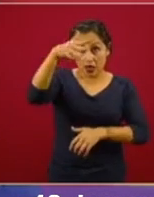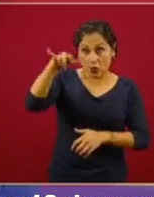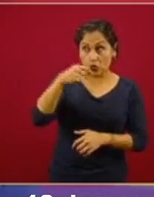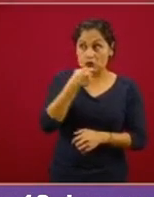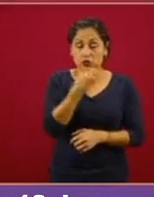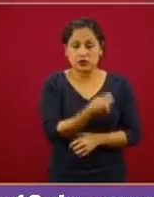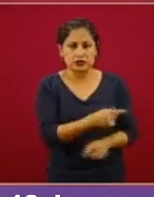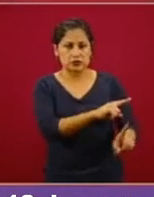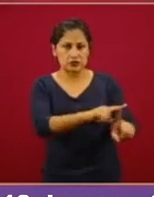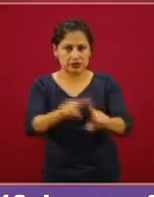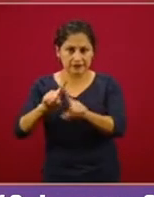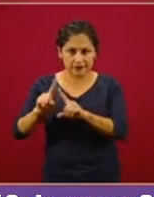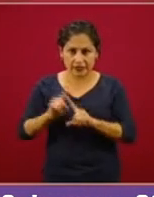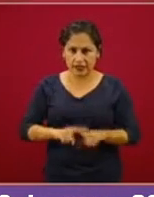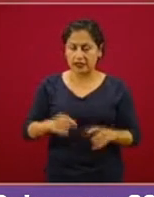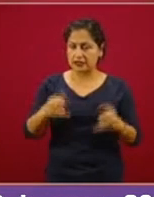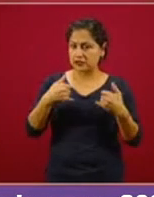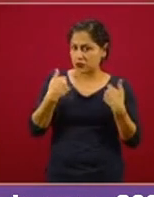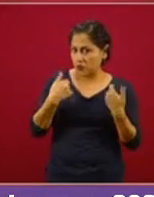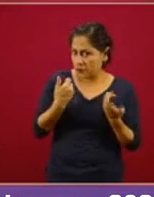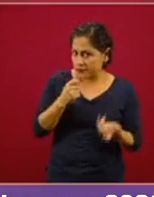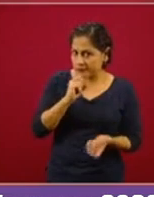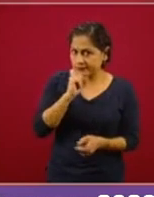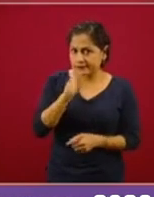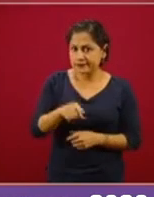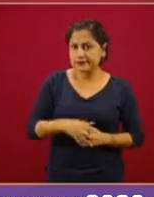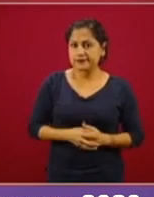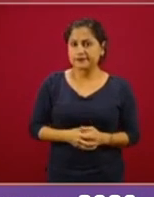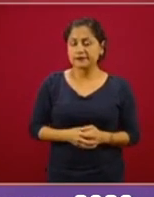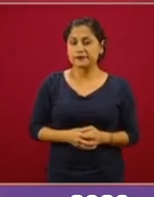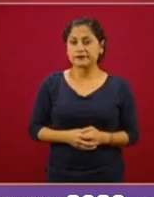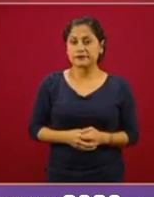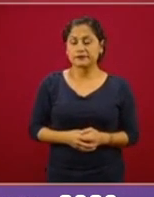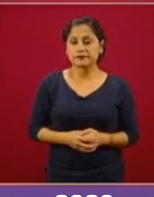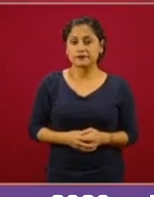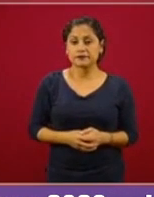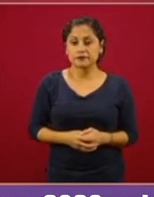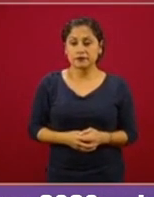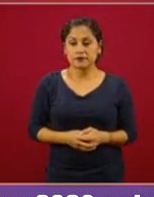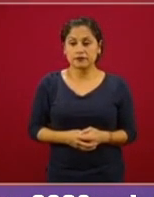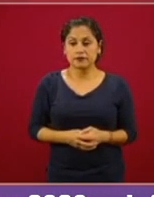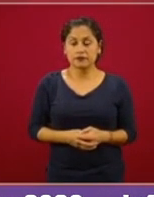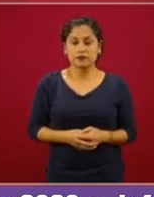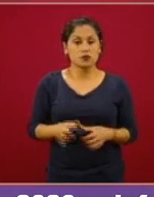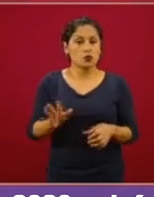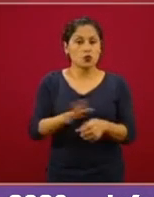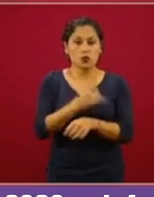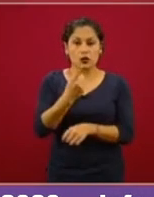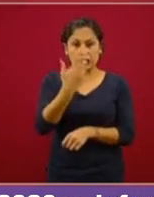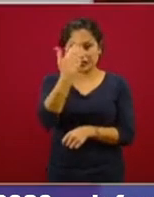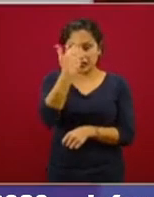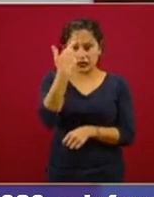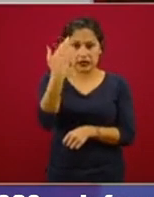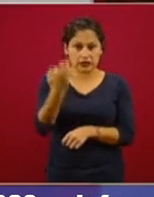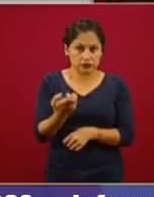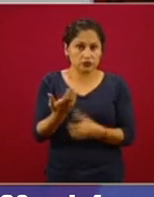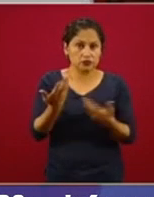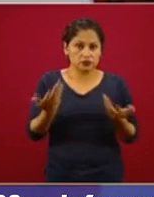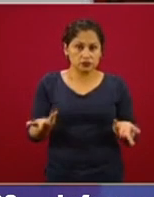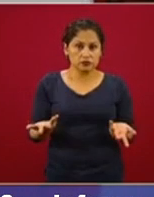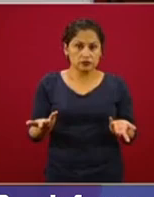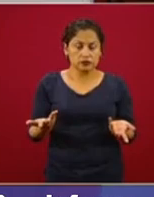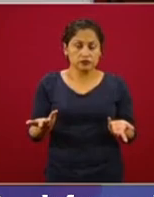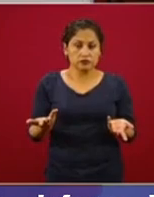y personas de edad intermedia, desde luego la consecuencia natural de una